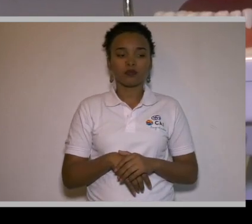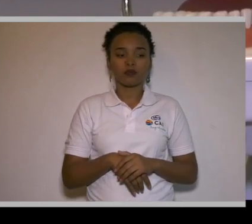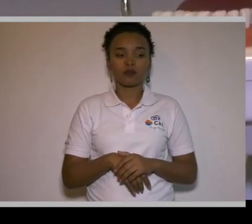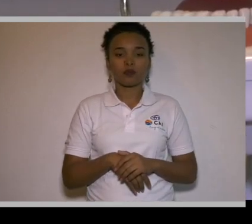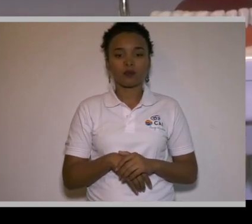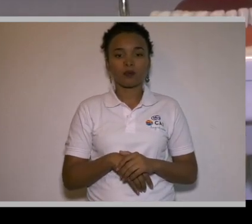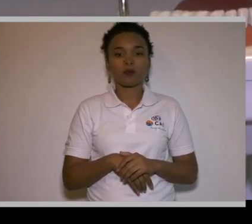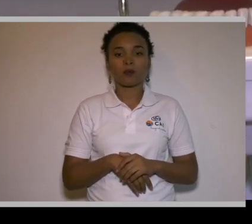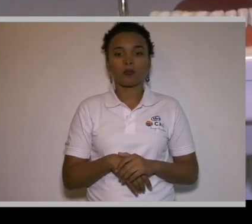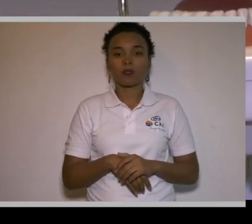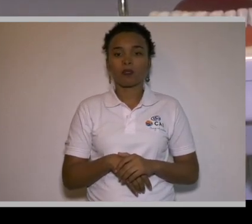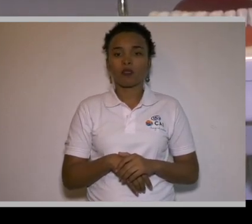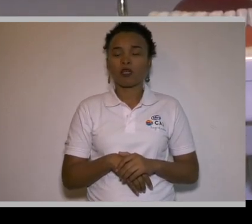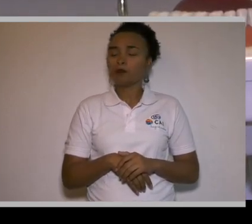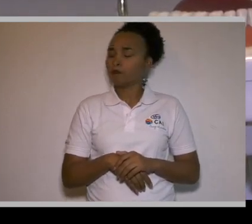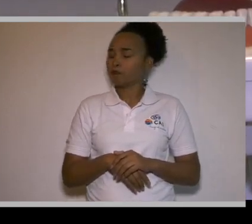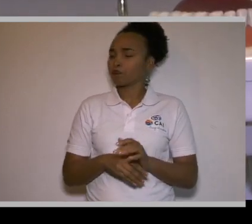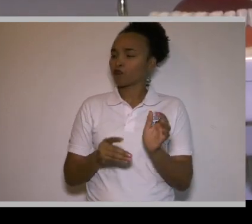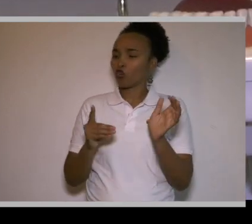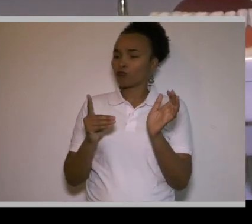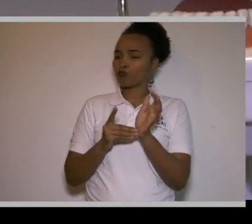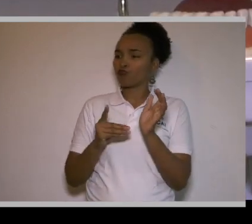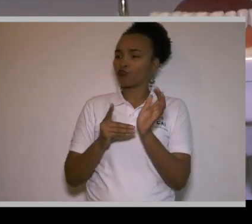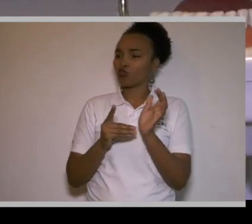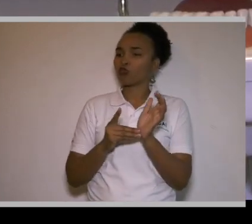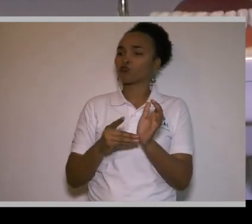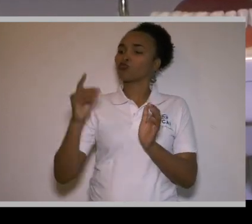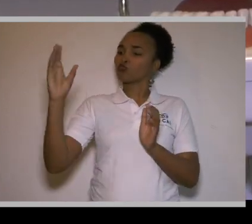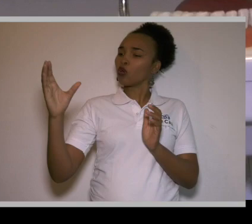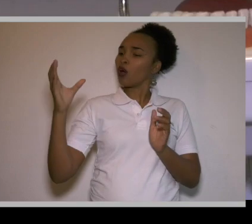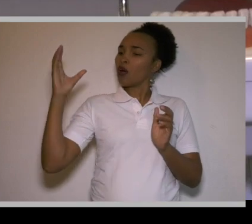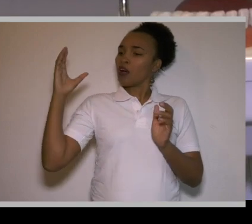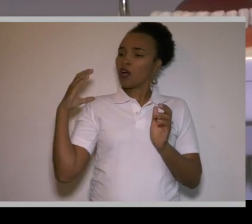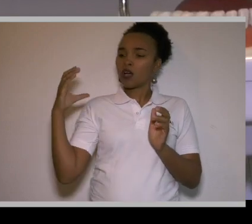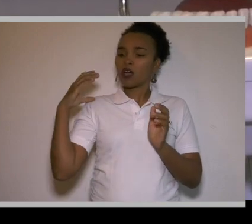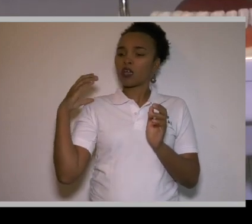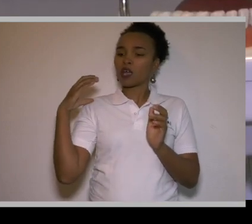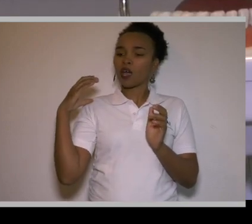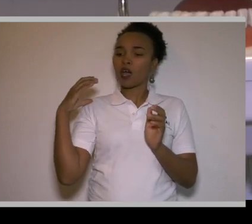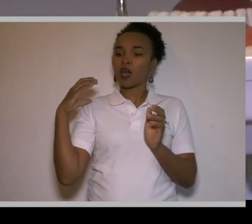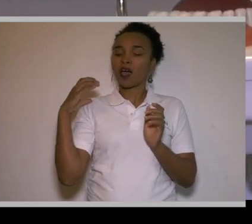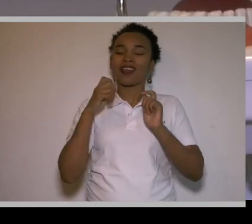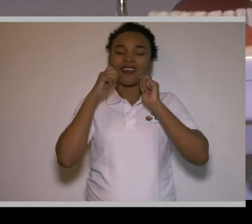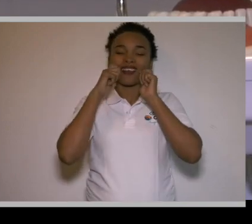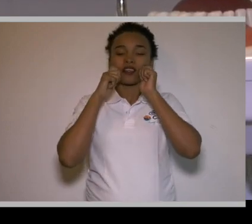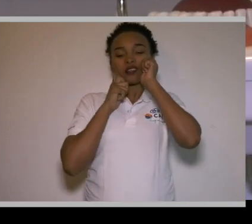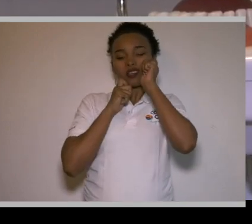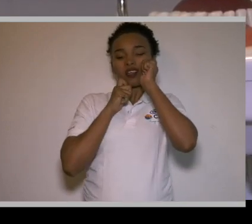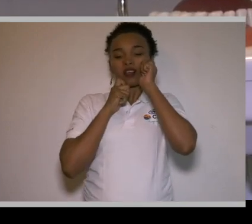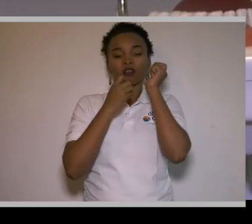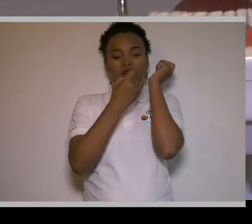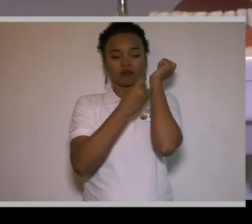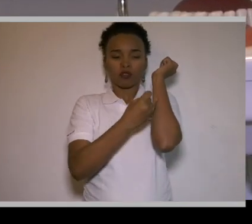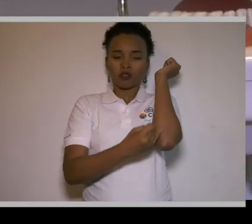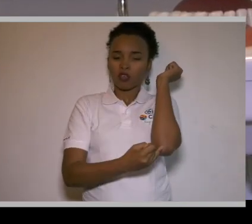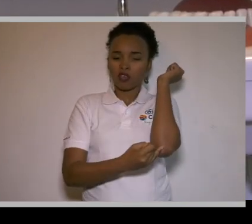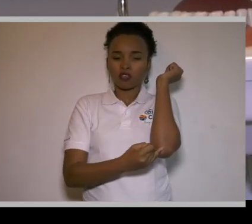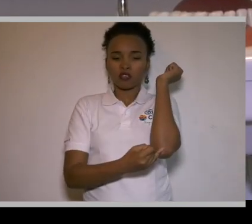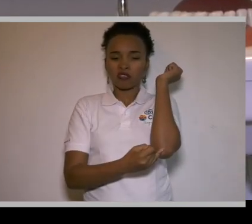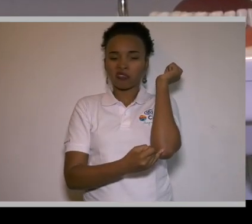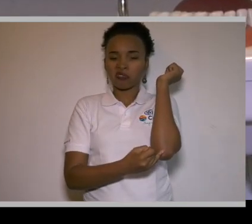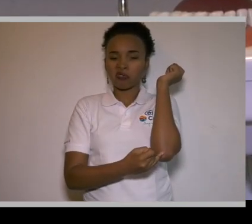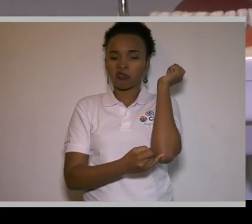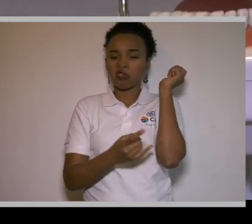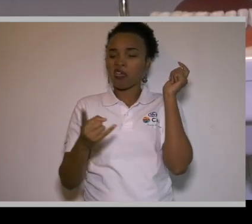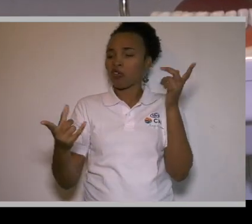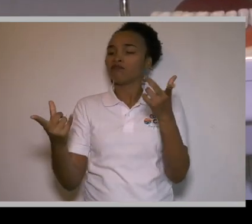mandíbula es más pequeña, el hueso es elástico, hay además de los dientes de leche, están los gérmenes de los permanentes en